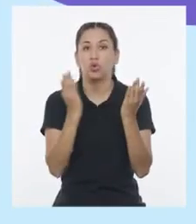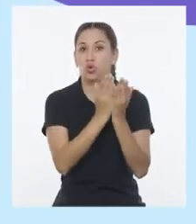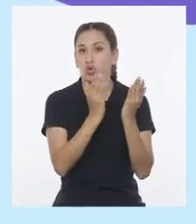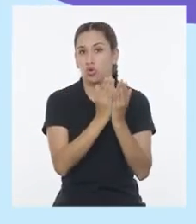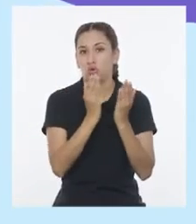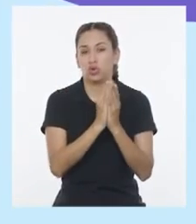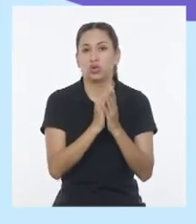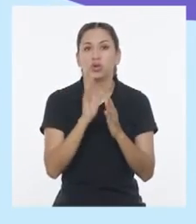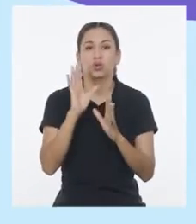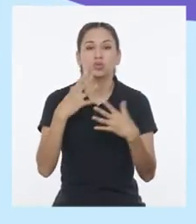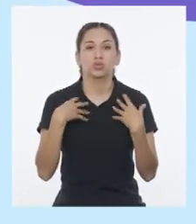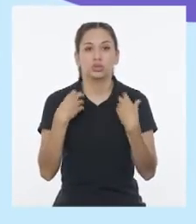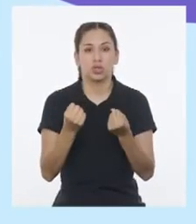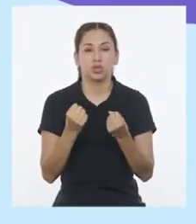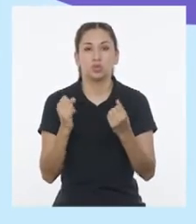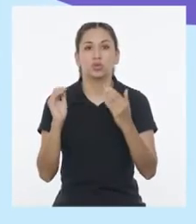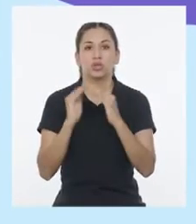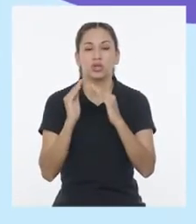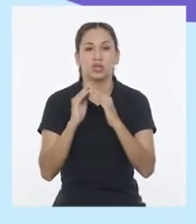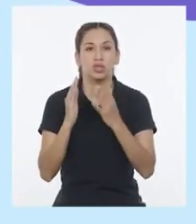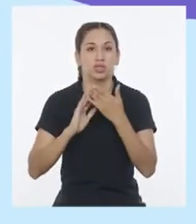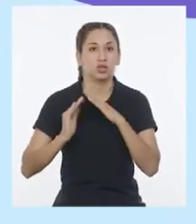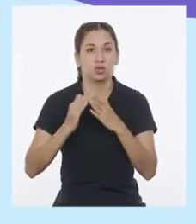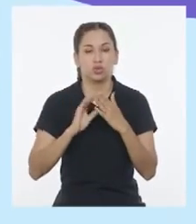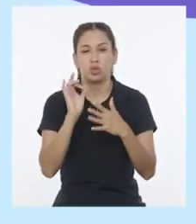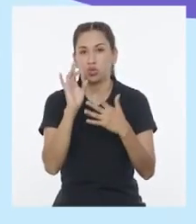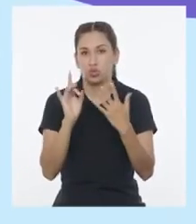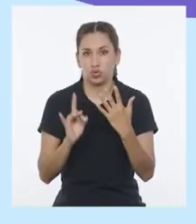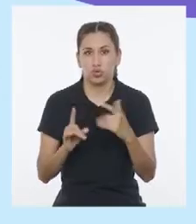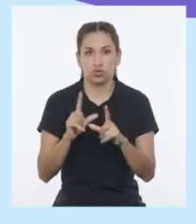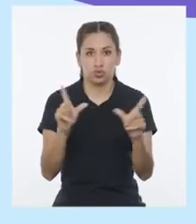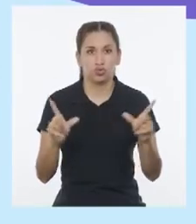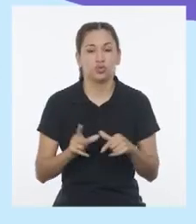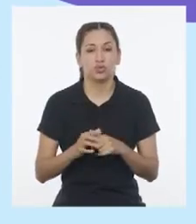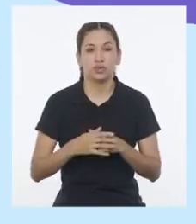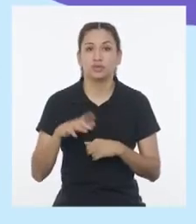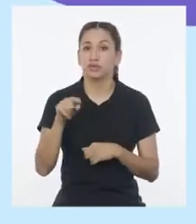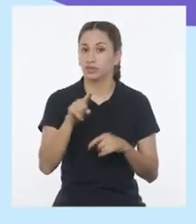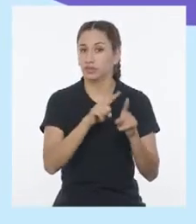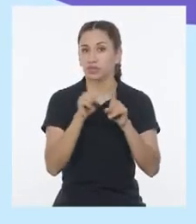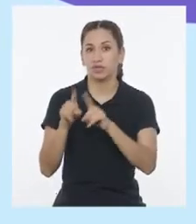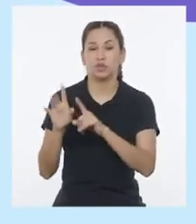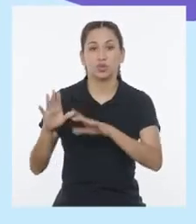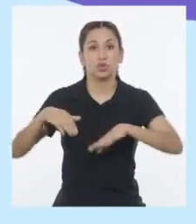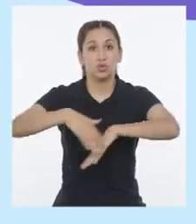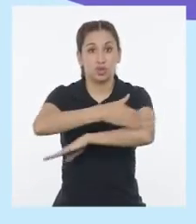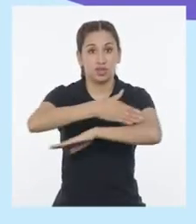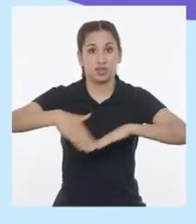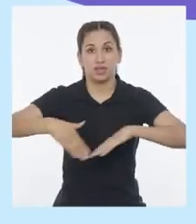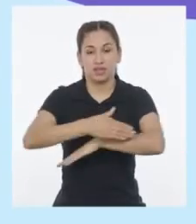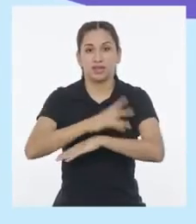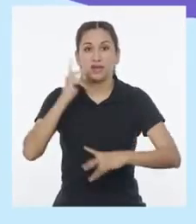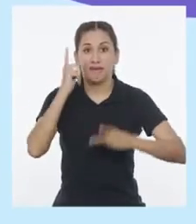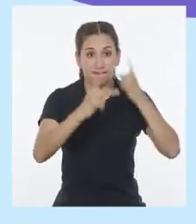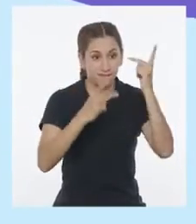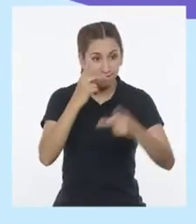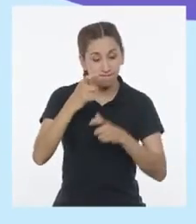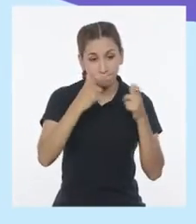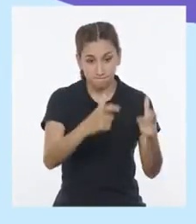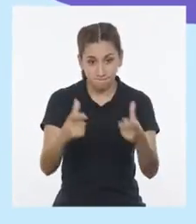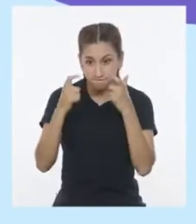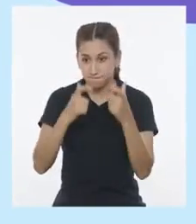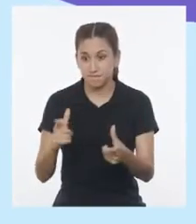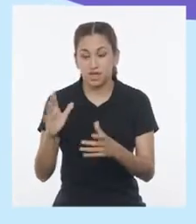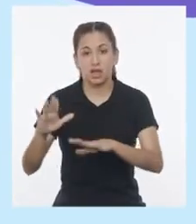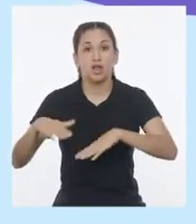en las escuelas, puestos de salud, en la casa comunal, entre otros. Asimismo, en su jurisdicción vigilan